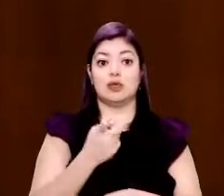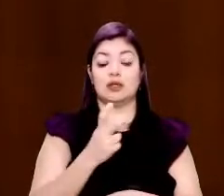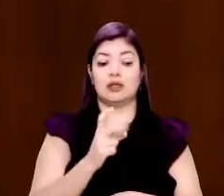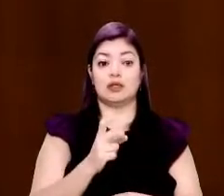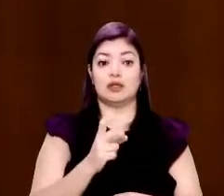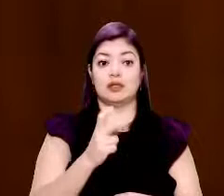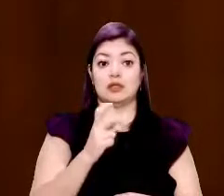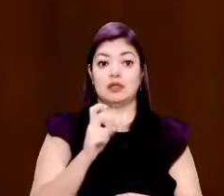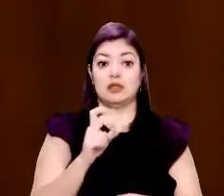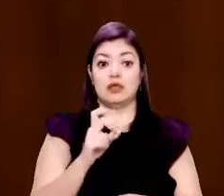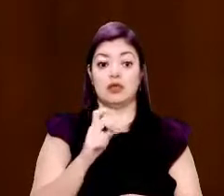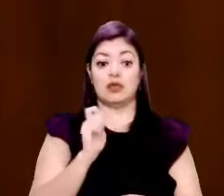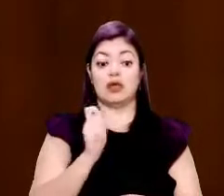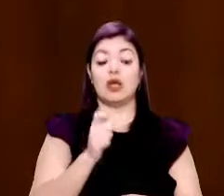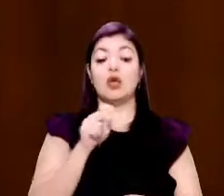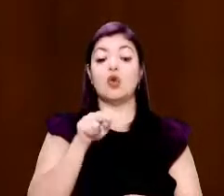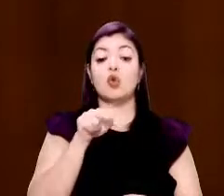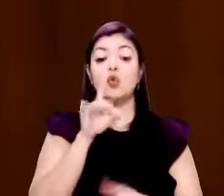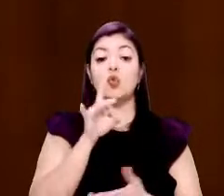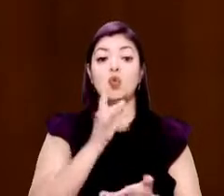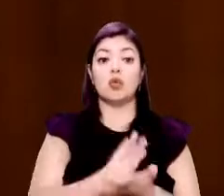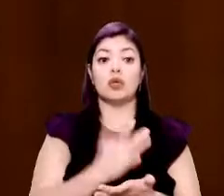420.278 unidosis y